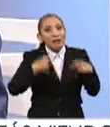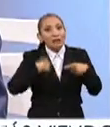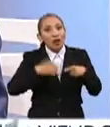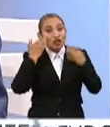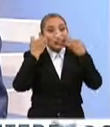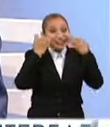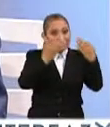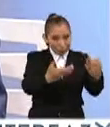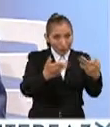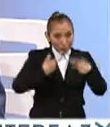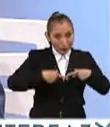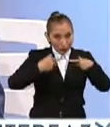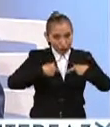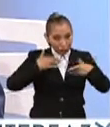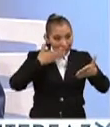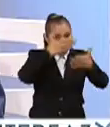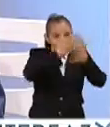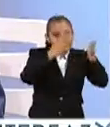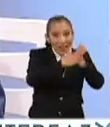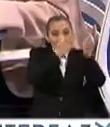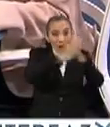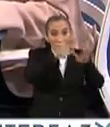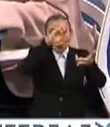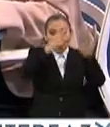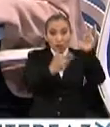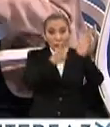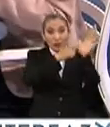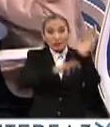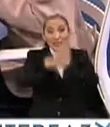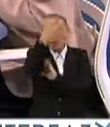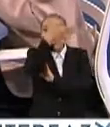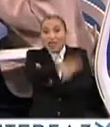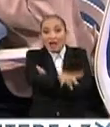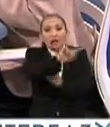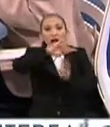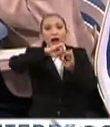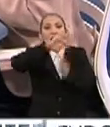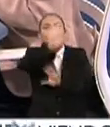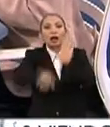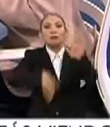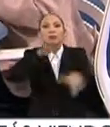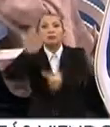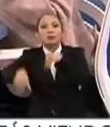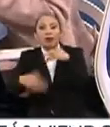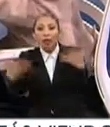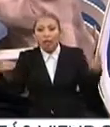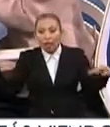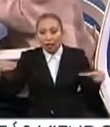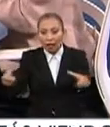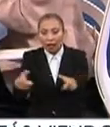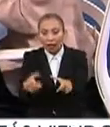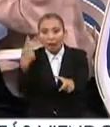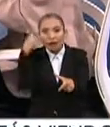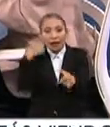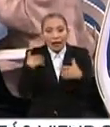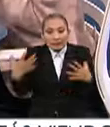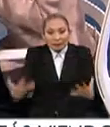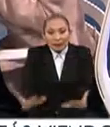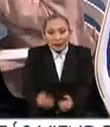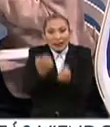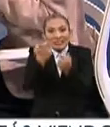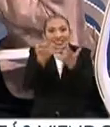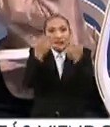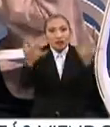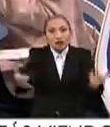esos testimonios que habían participado en la Revolución de 1910, pues comenzaban a fallecer. Claro, entonces, para tratar de